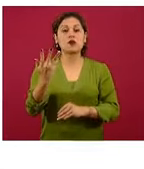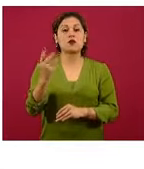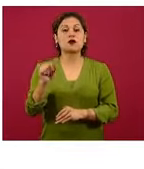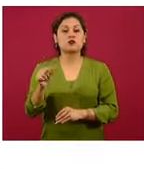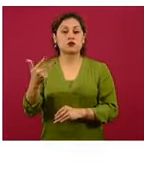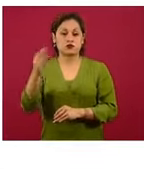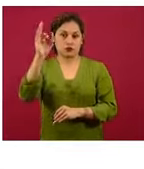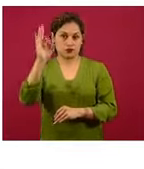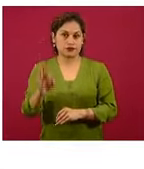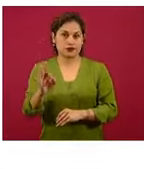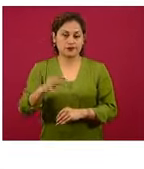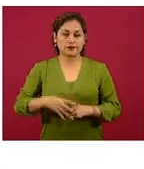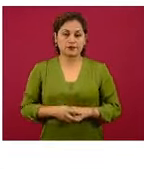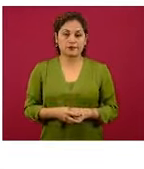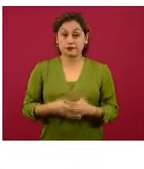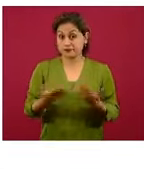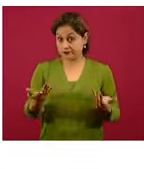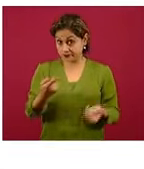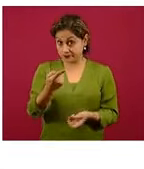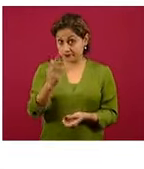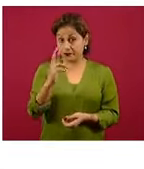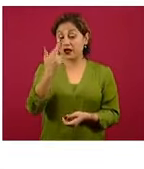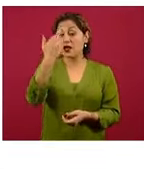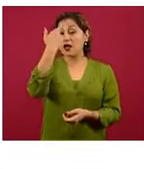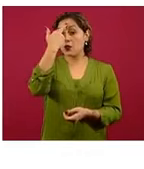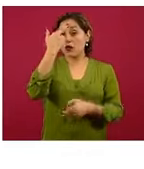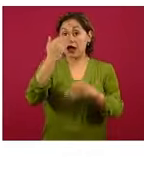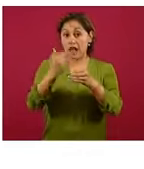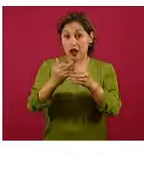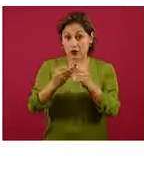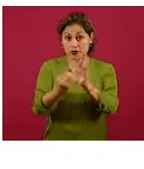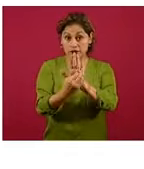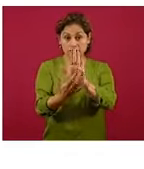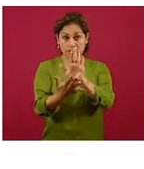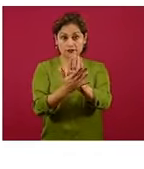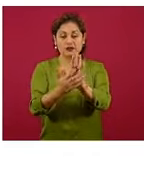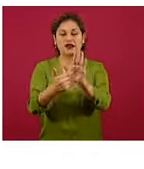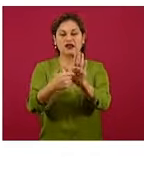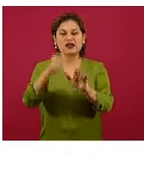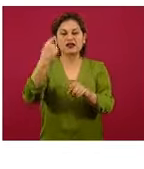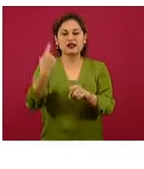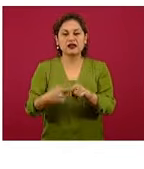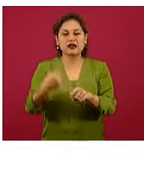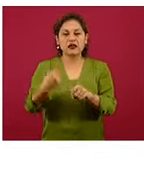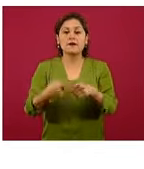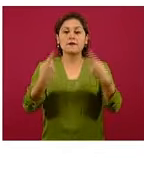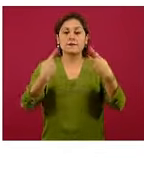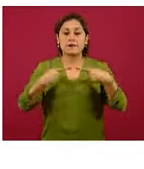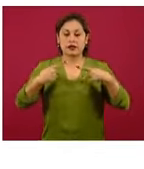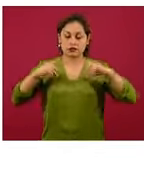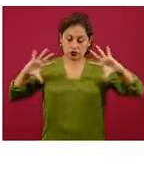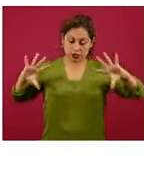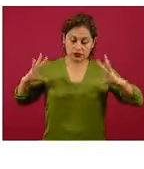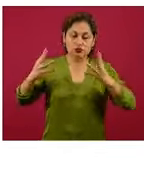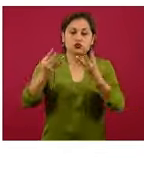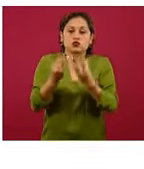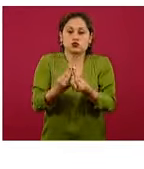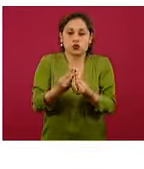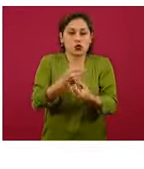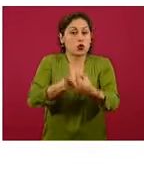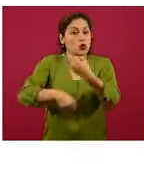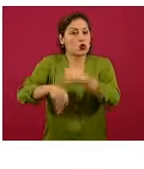4.8%, y recordando que estamos hablando precisamente de los casos acumulados estimados, es decir, de todas